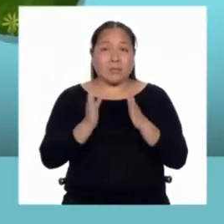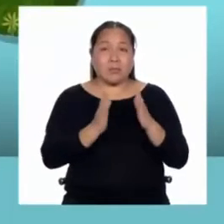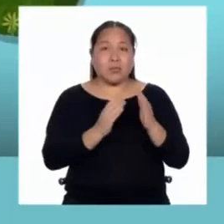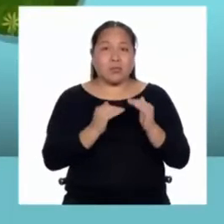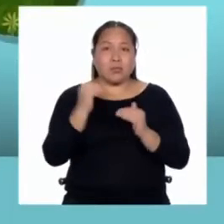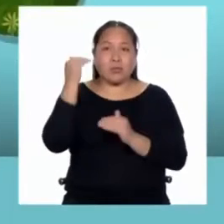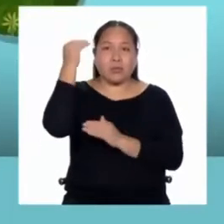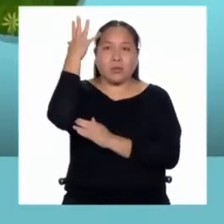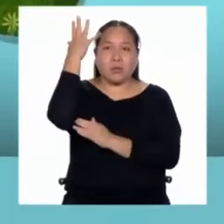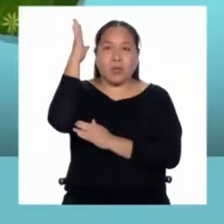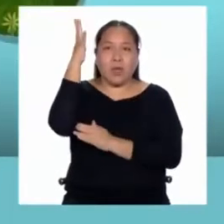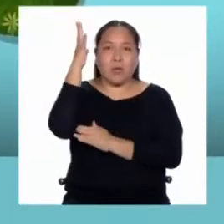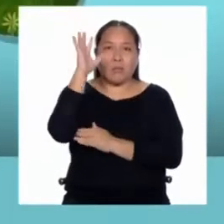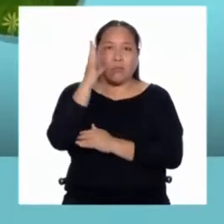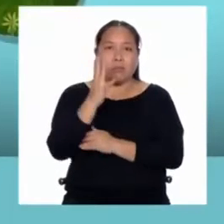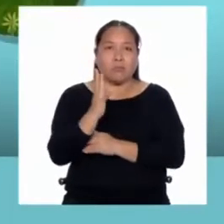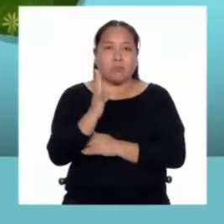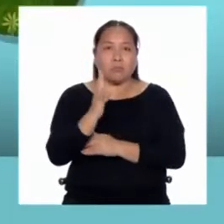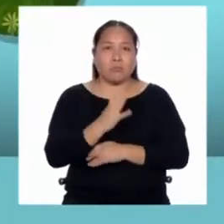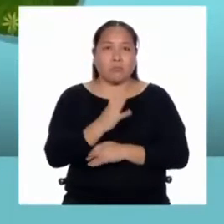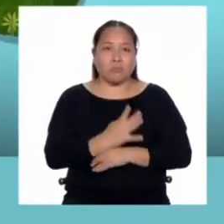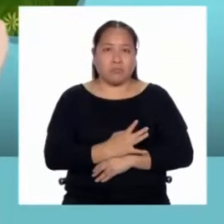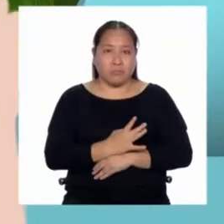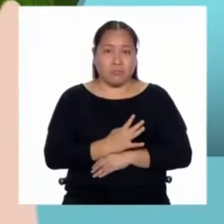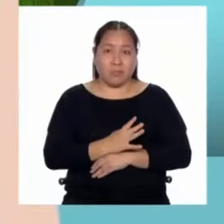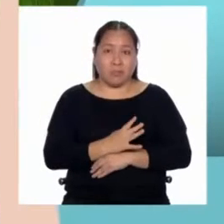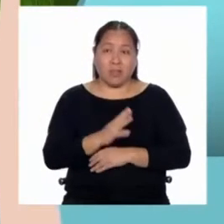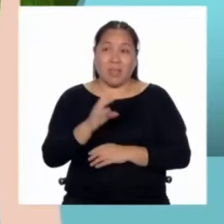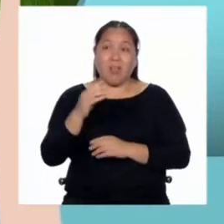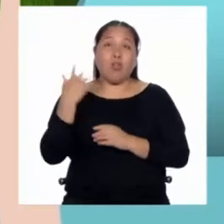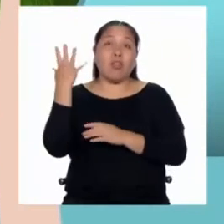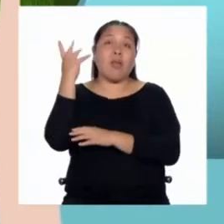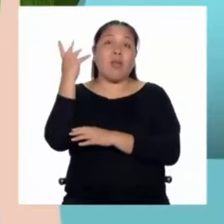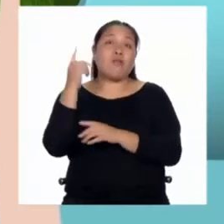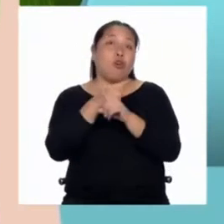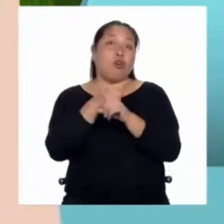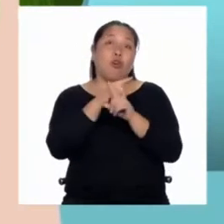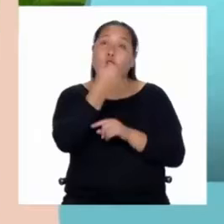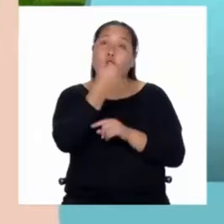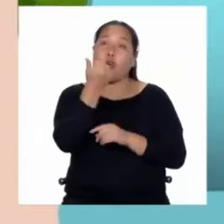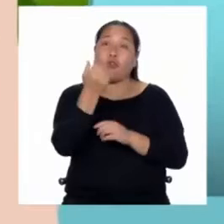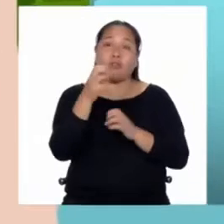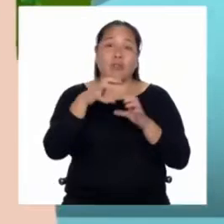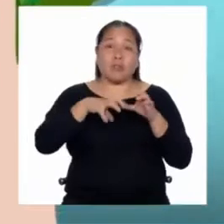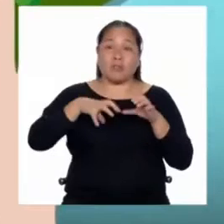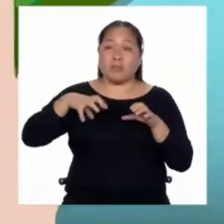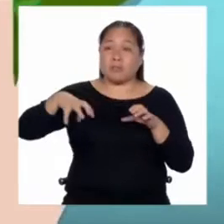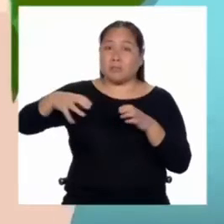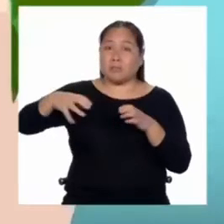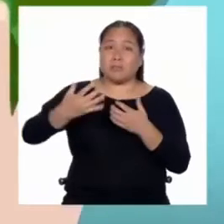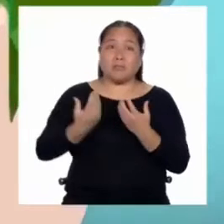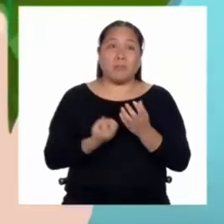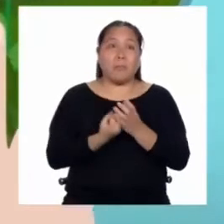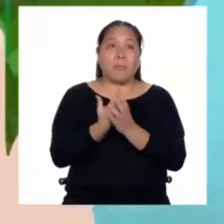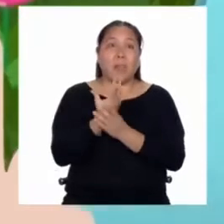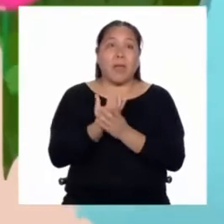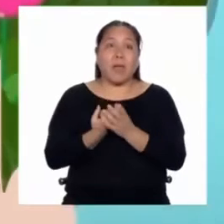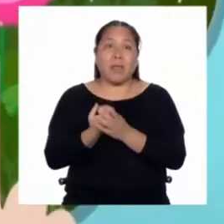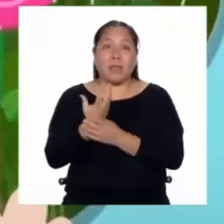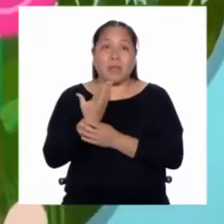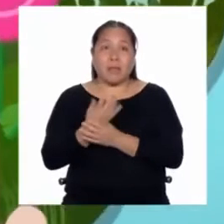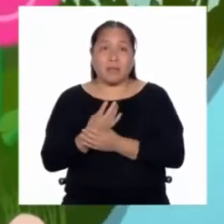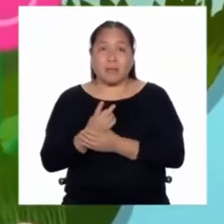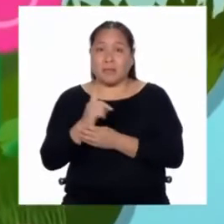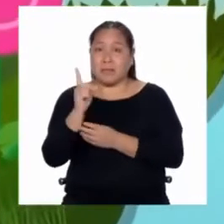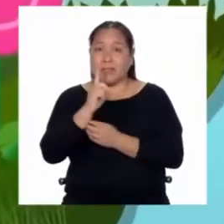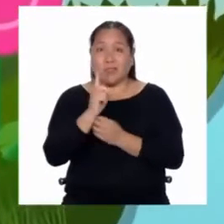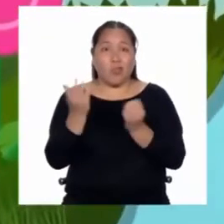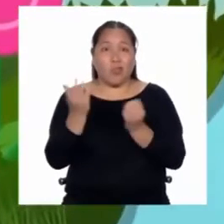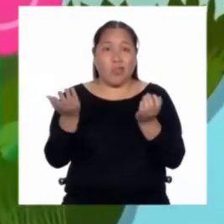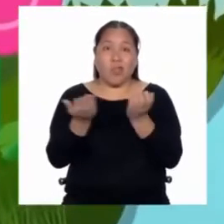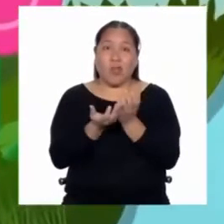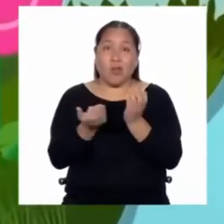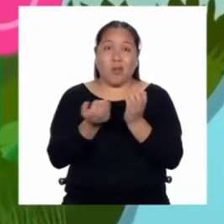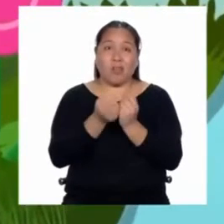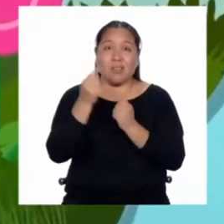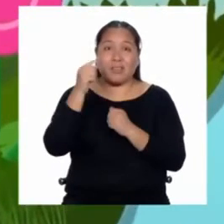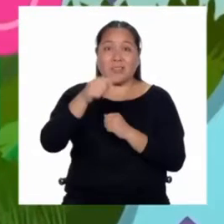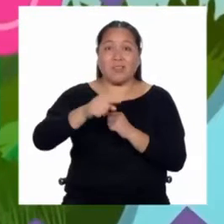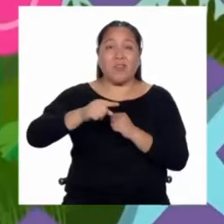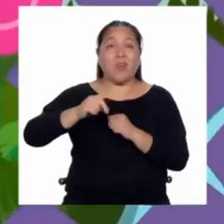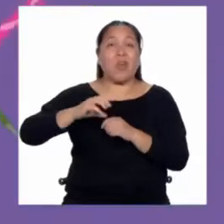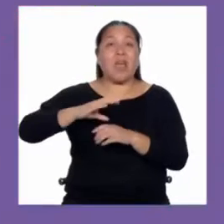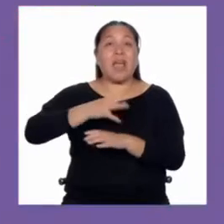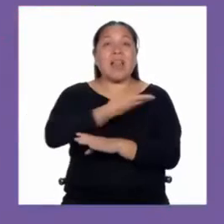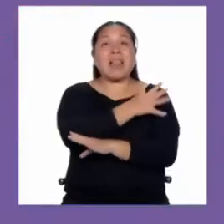tamaños, pero con árboles y otras especies vegetales. Ah, y obviamente no en el cole, sino en la